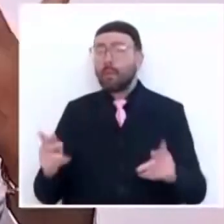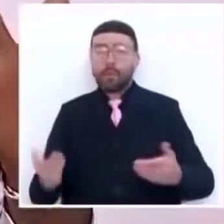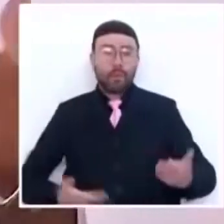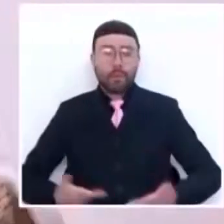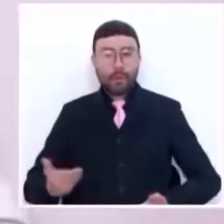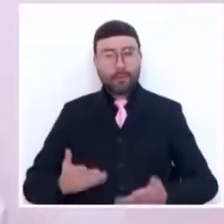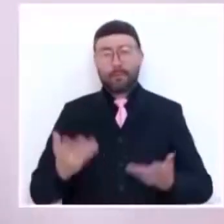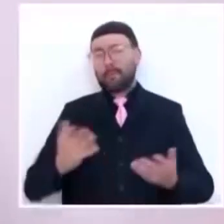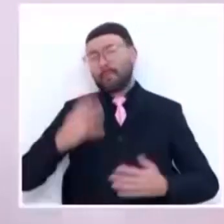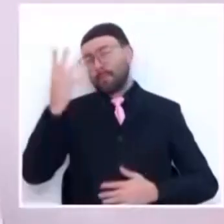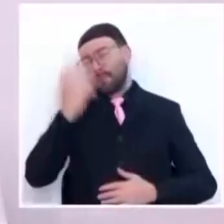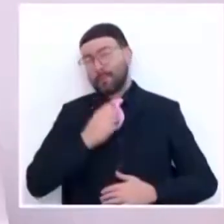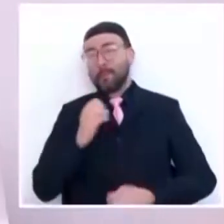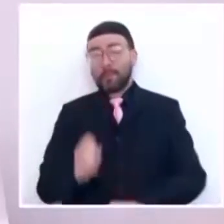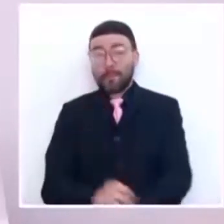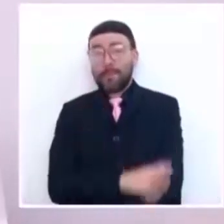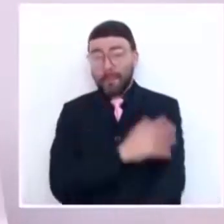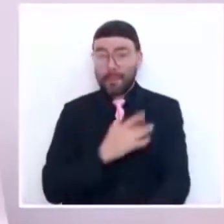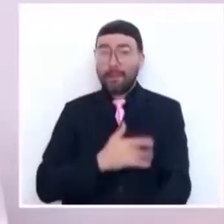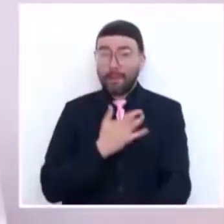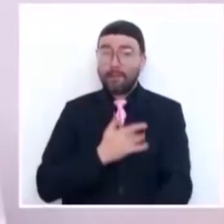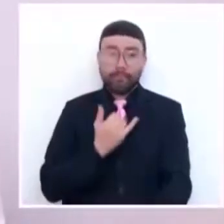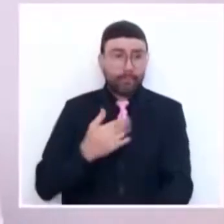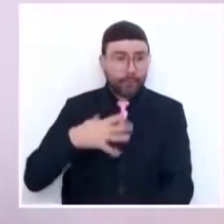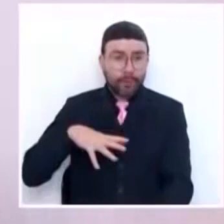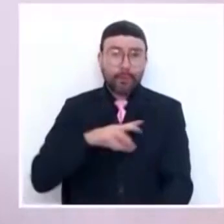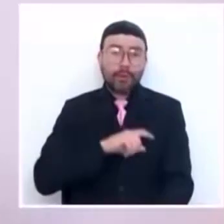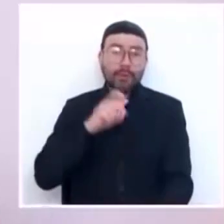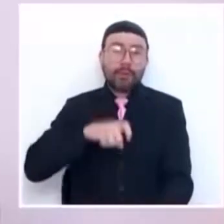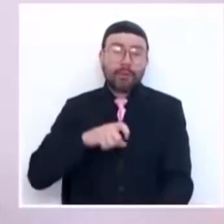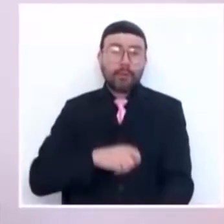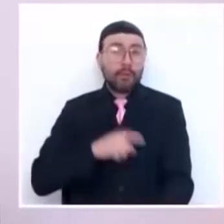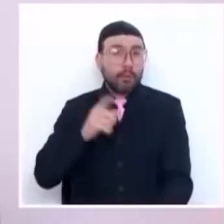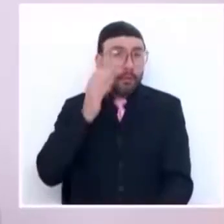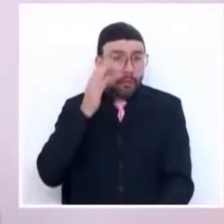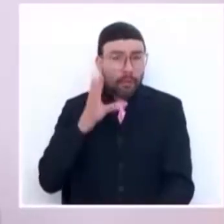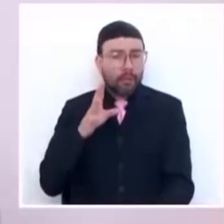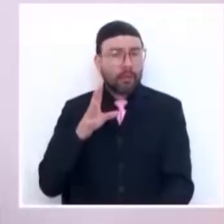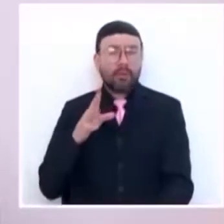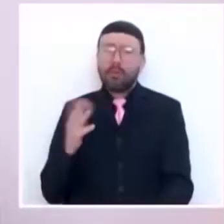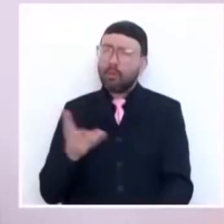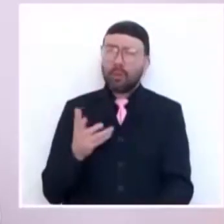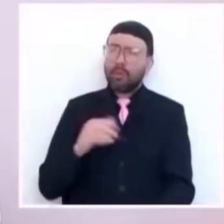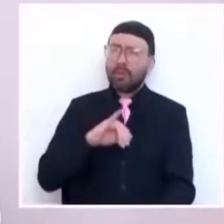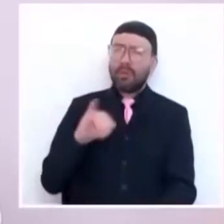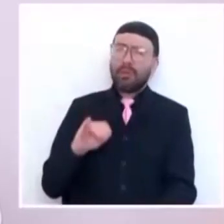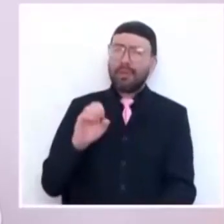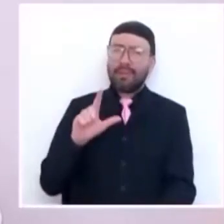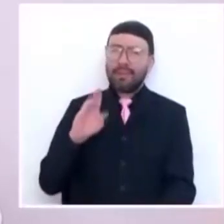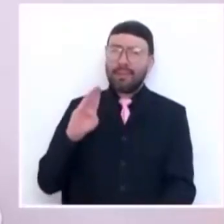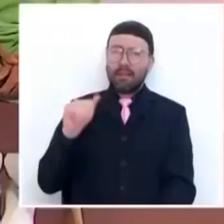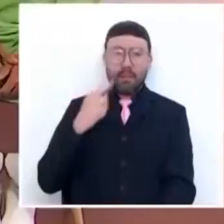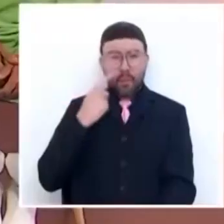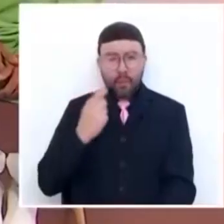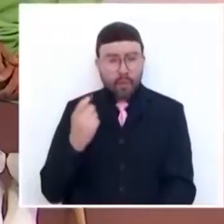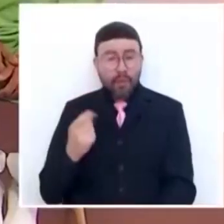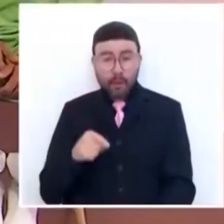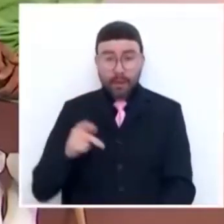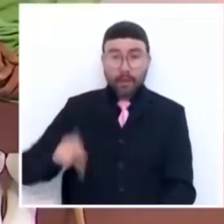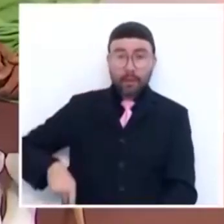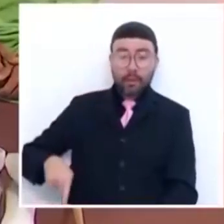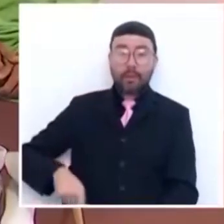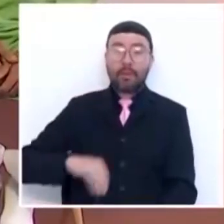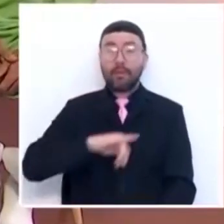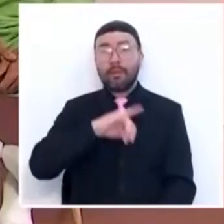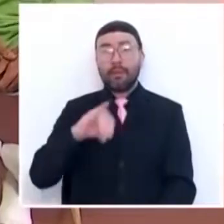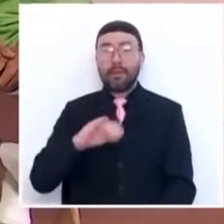la parte humana de la medicina que tanto necesitamos. Muchos de ustedes nos están preguntando lo de Yelva, ¿dónde queda? Pueden buscar Escuela Yelva.